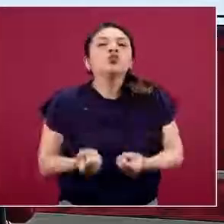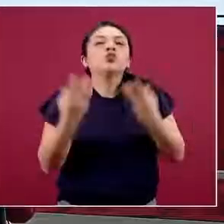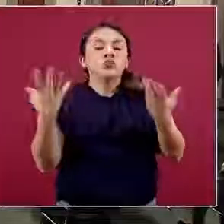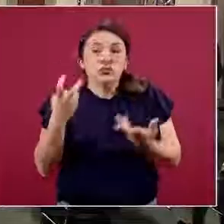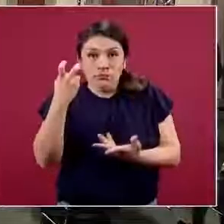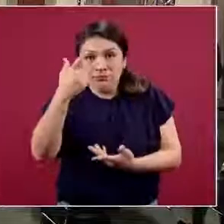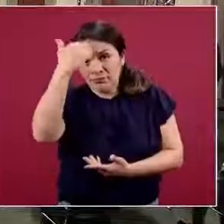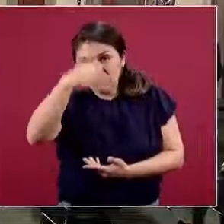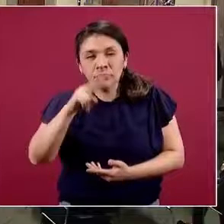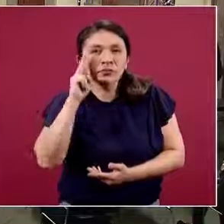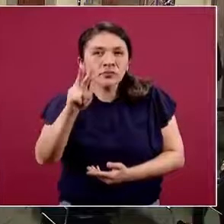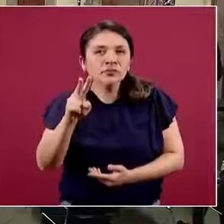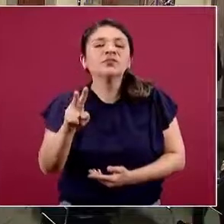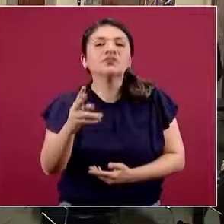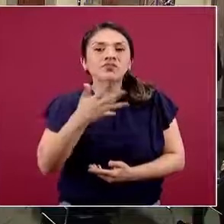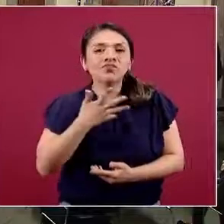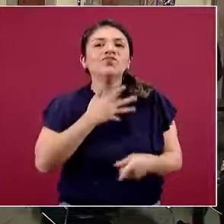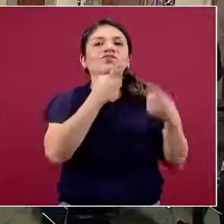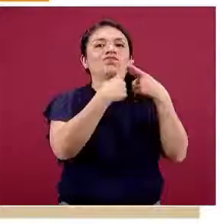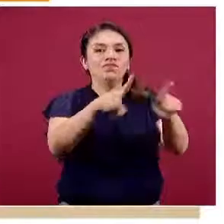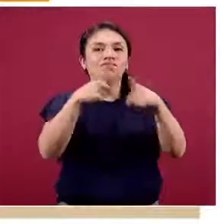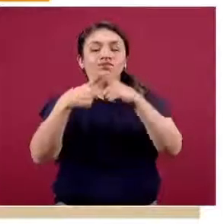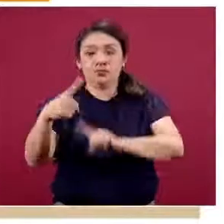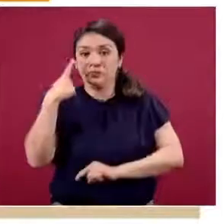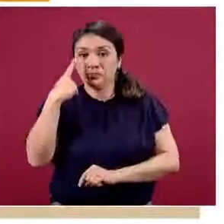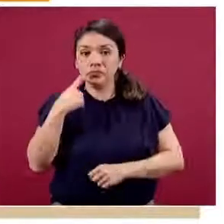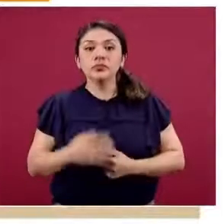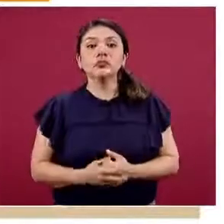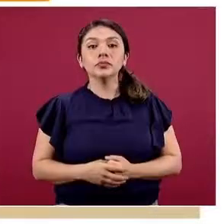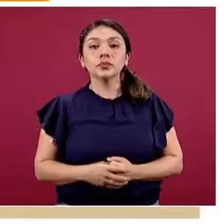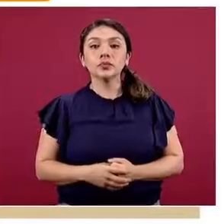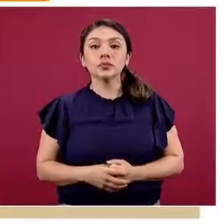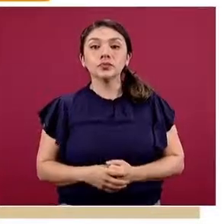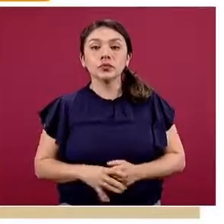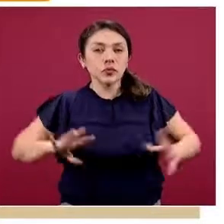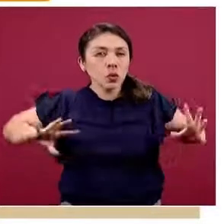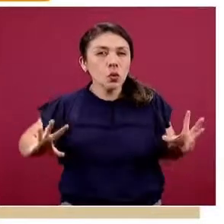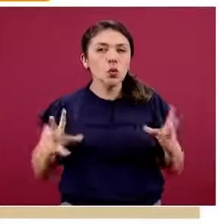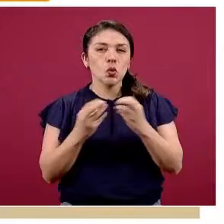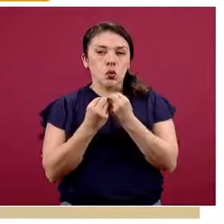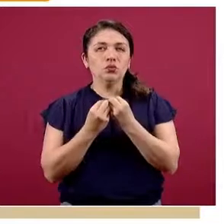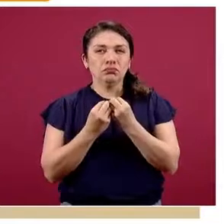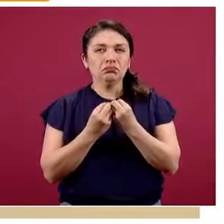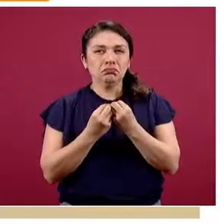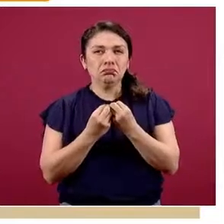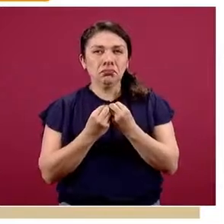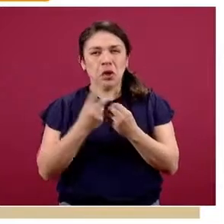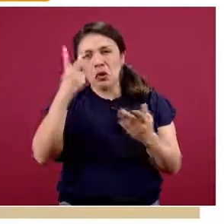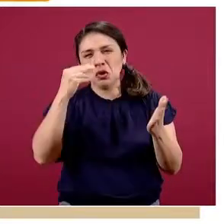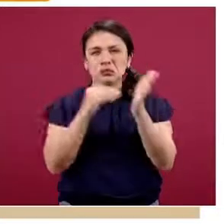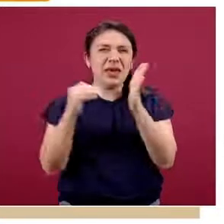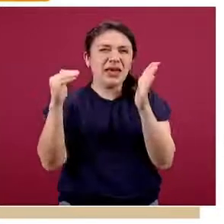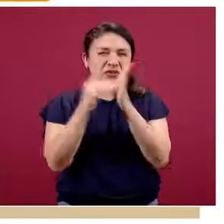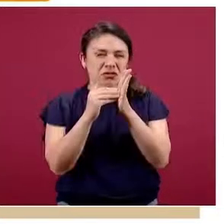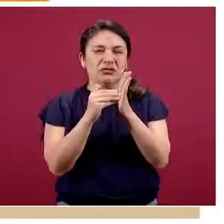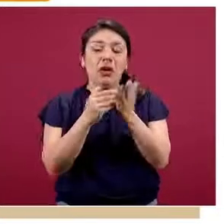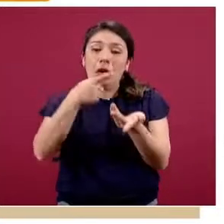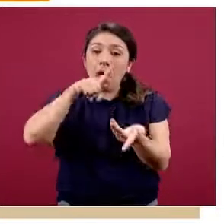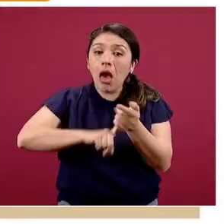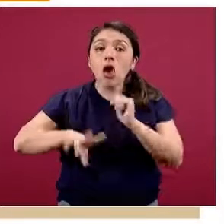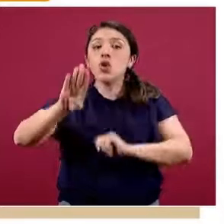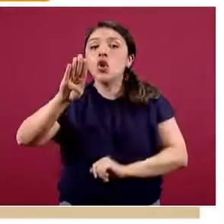ahí donde podemos ver esta diferencia. De este gran total, prácticamente el 92%,